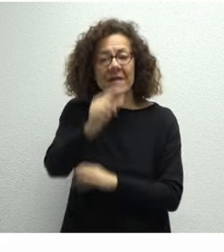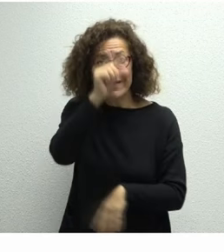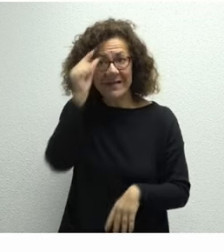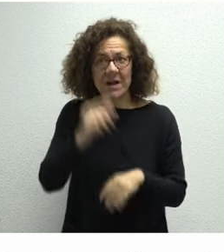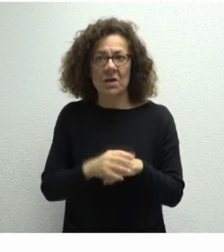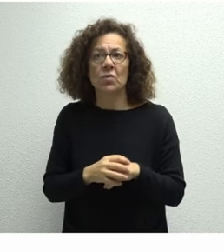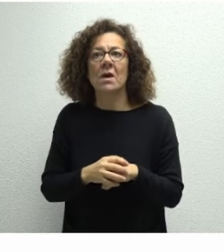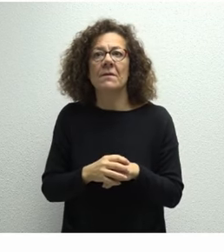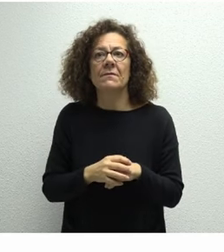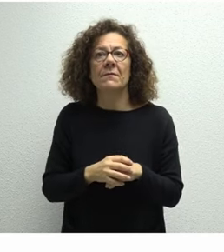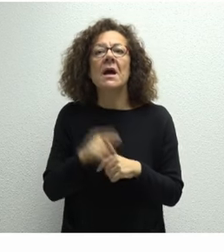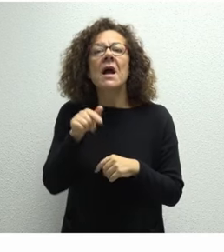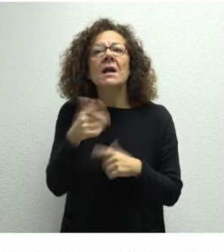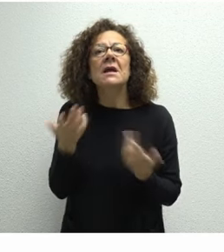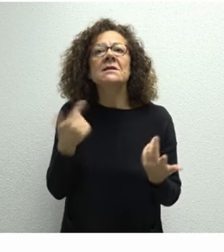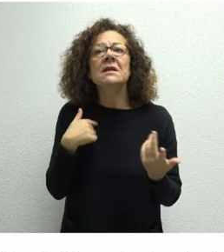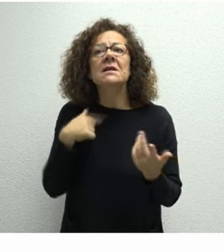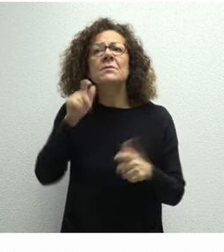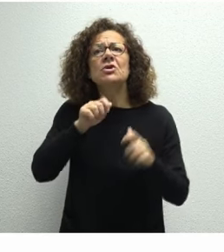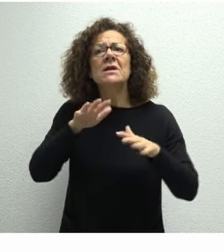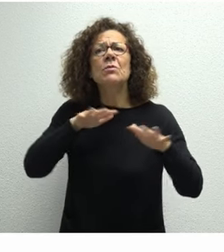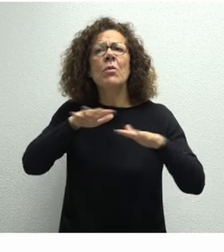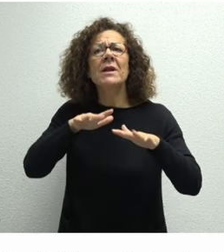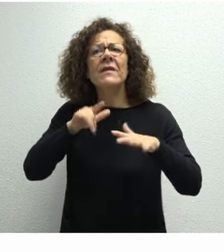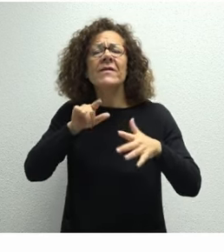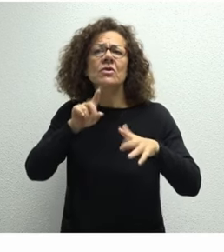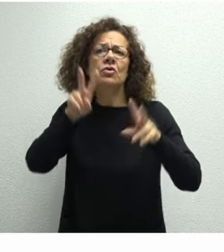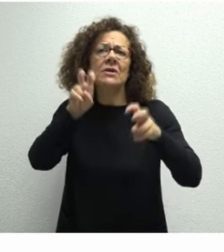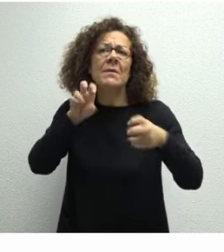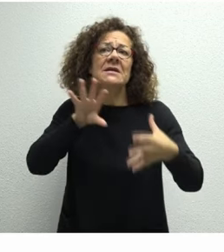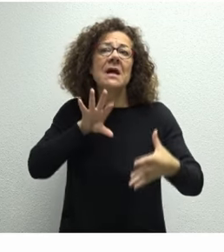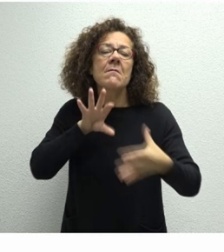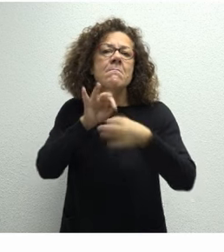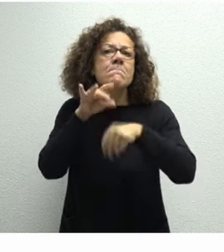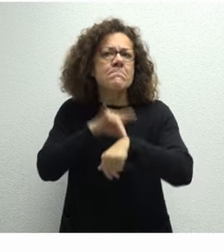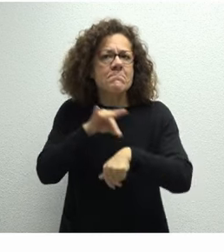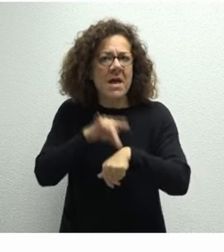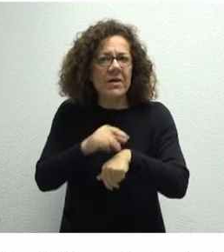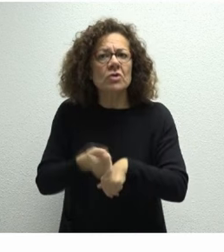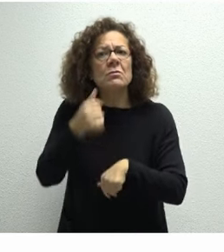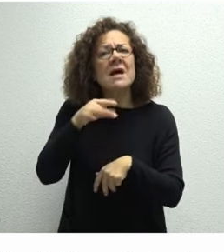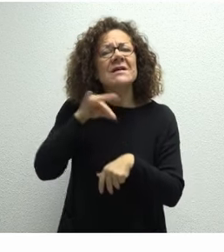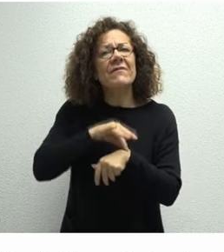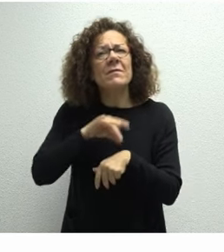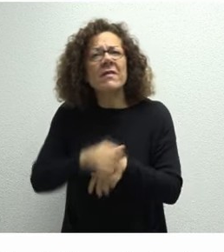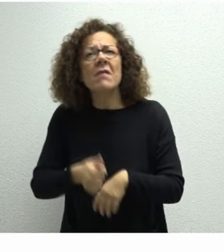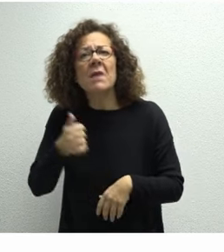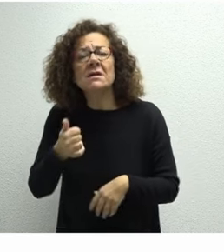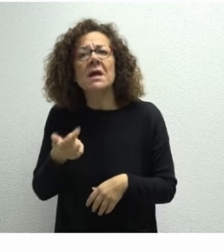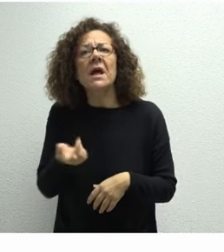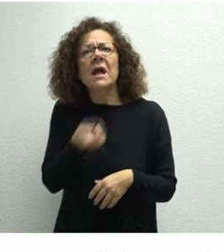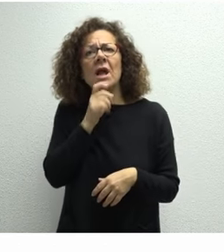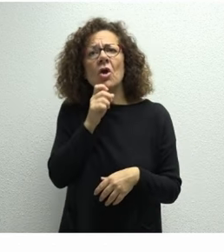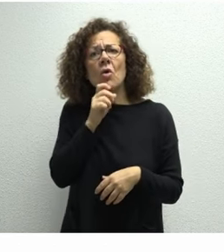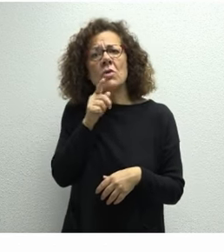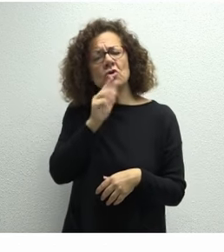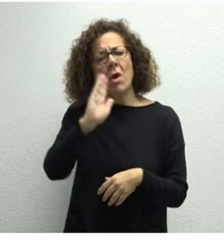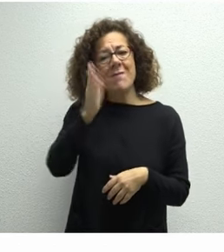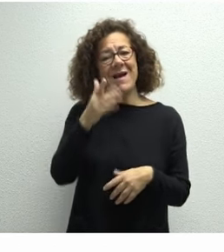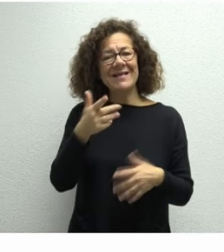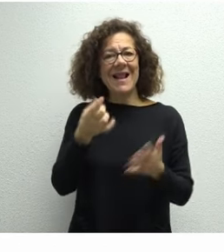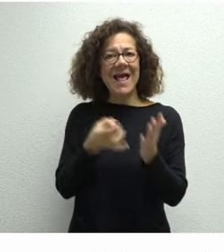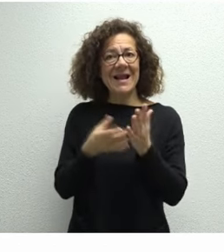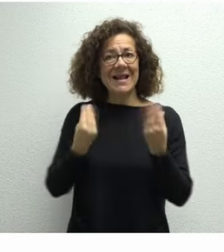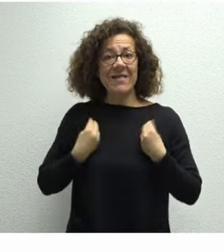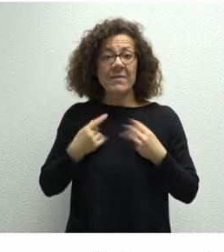eh fijaros las comovilidad relacionadas con temas médicos lo comentábamos no más enfermedades más tal Y cómo eso impacta en la calidad de